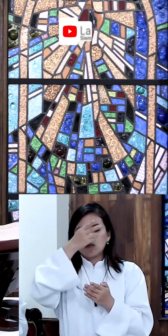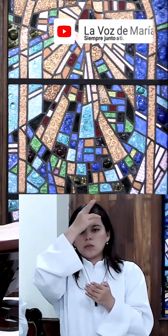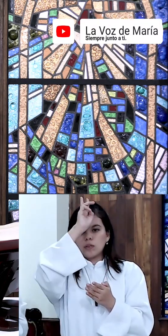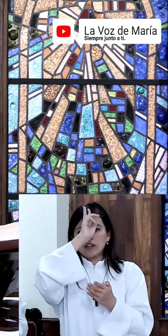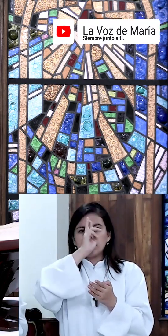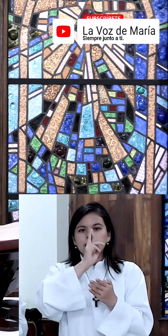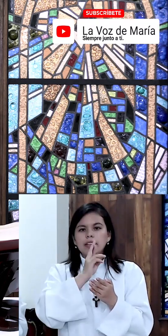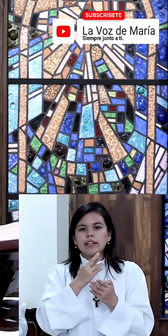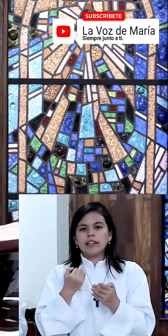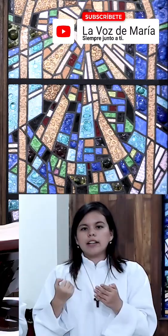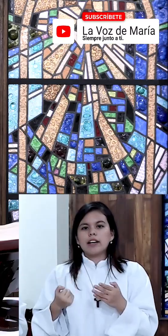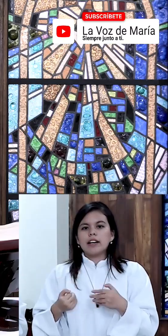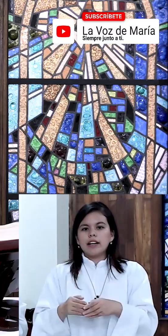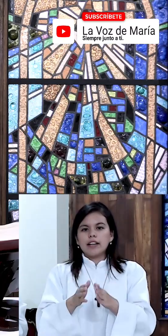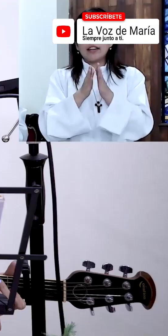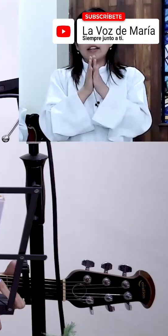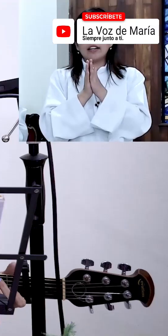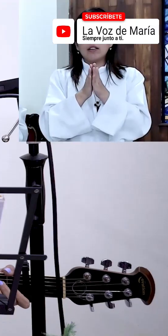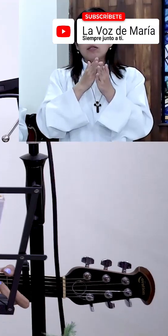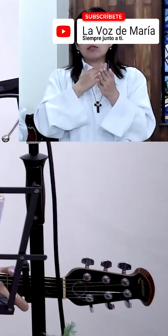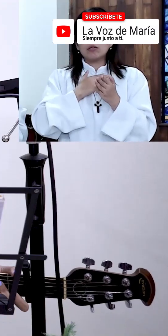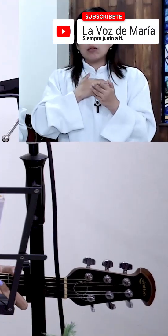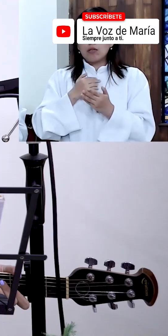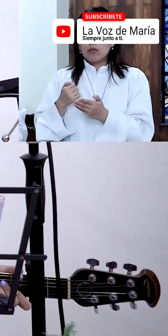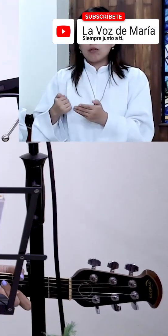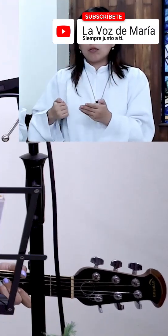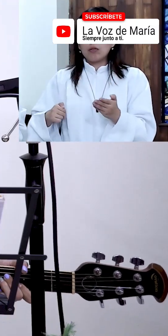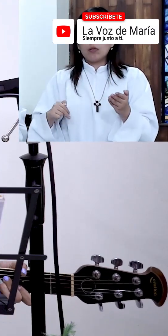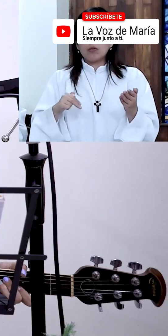Señor, ten piedad de